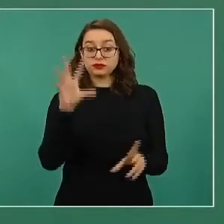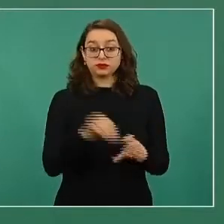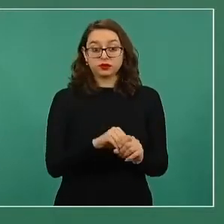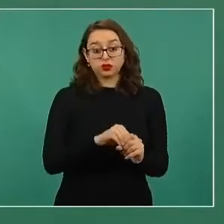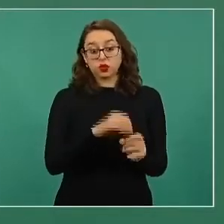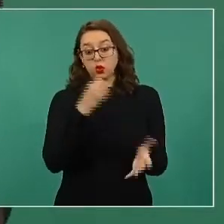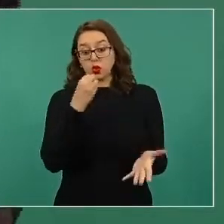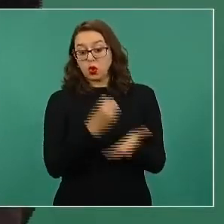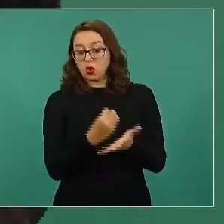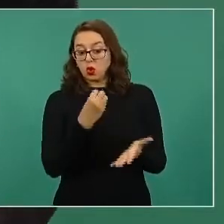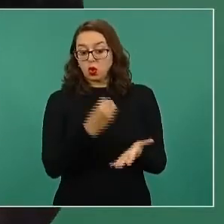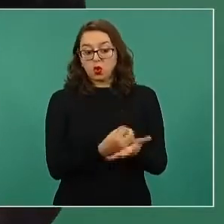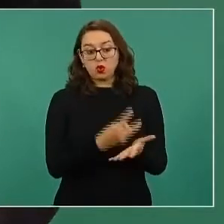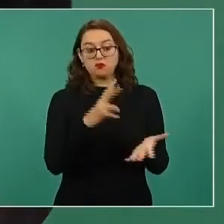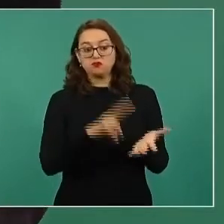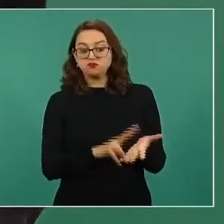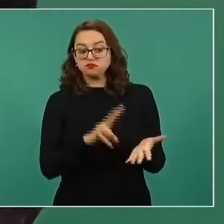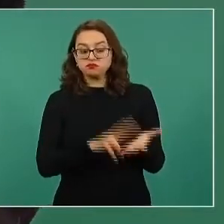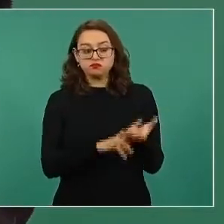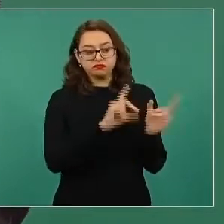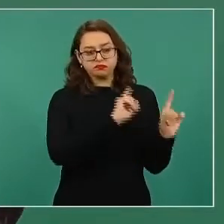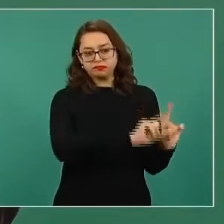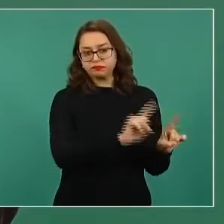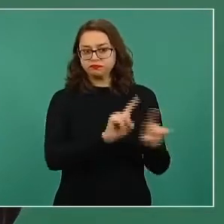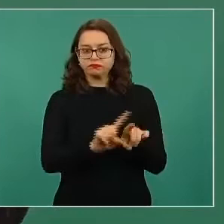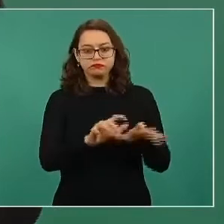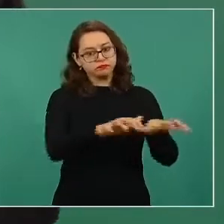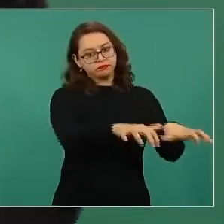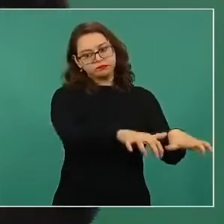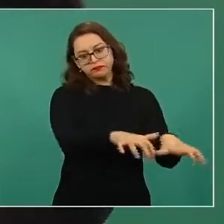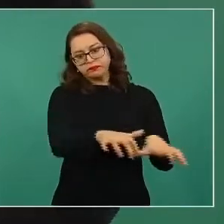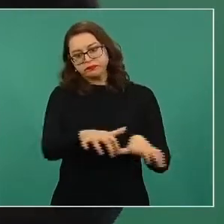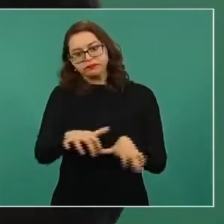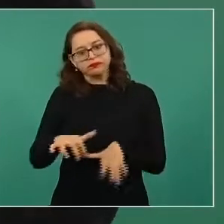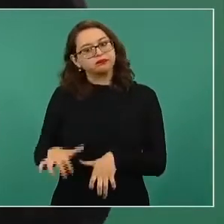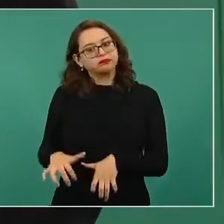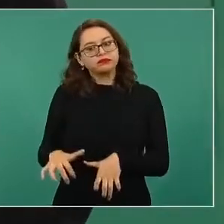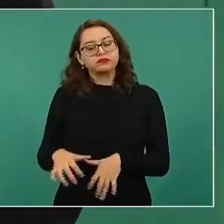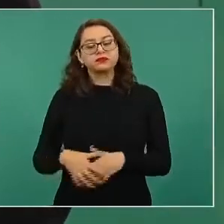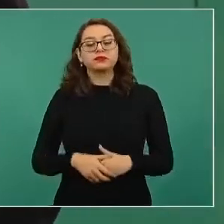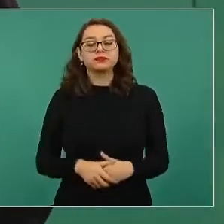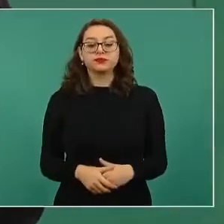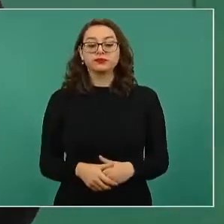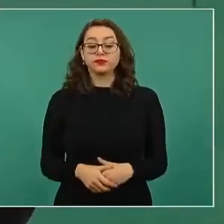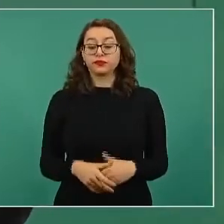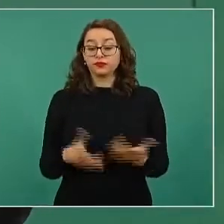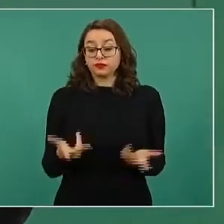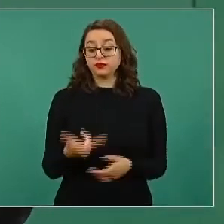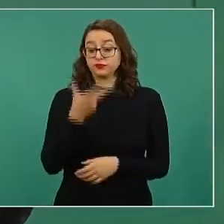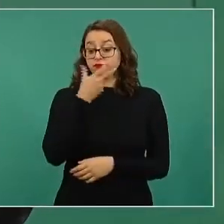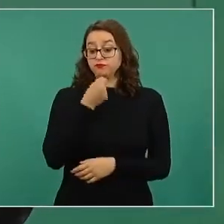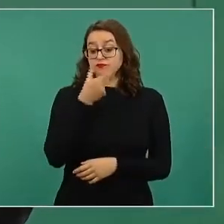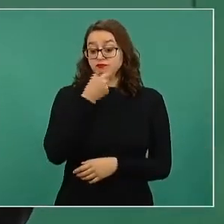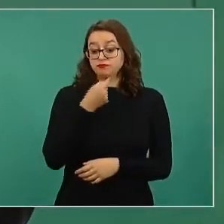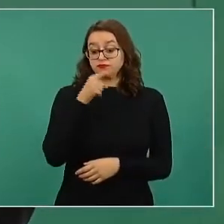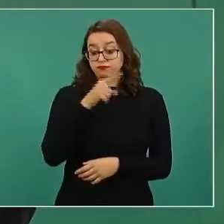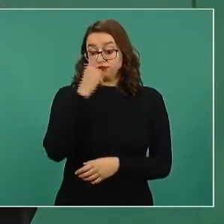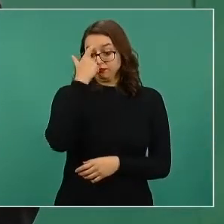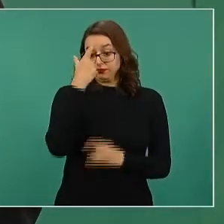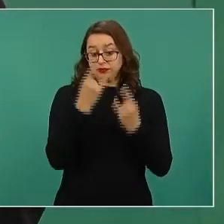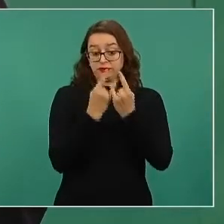y el mismo Bernal Díaz del Castillo, que escribe la historia verdadera de